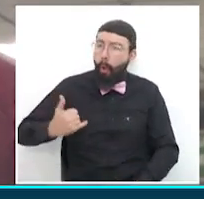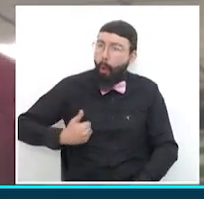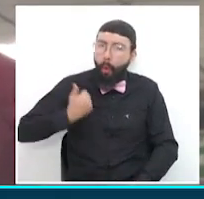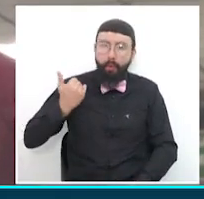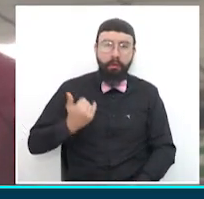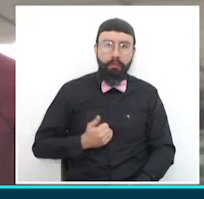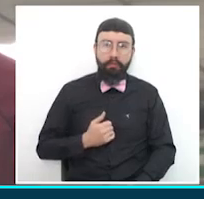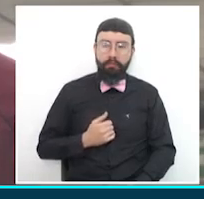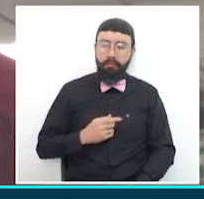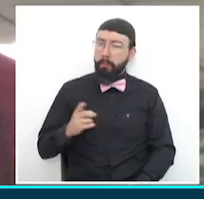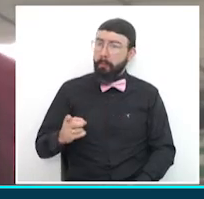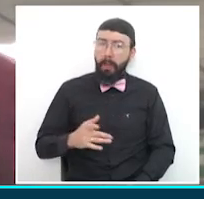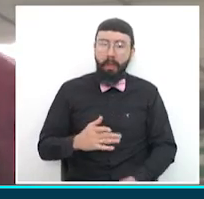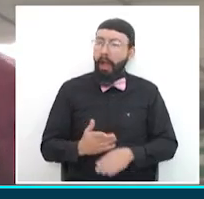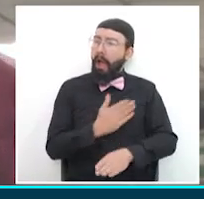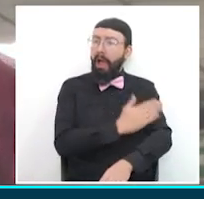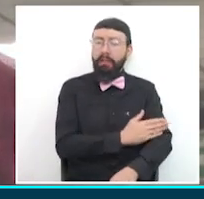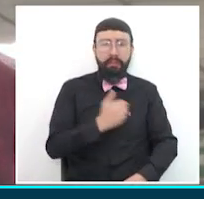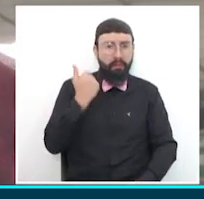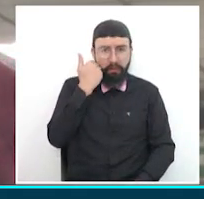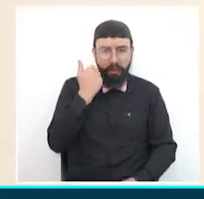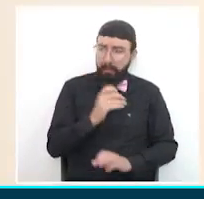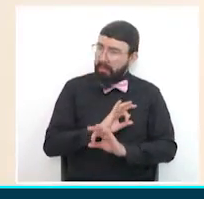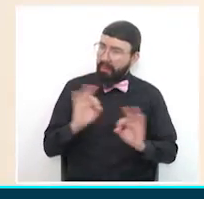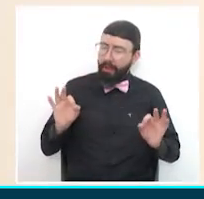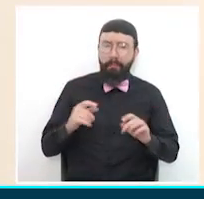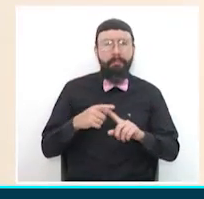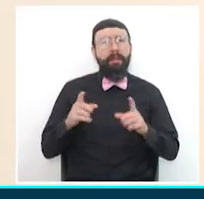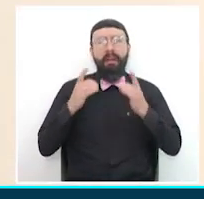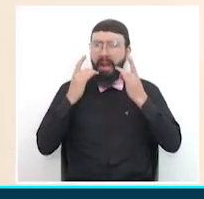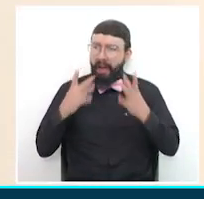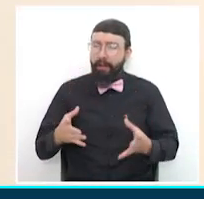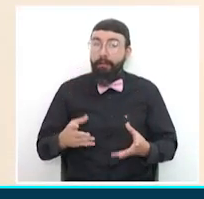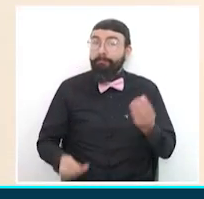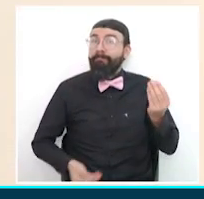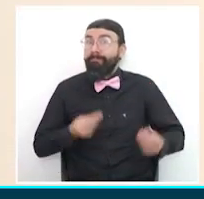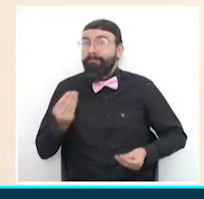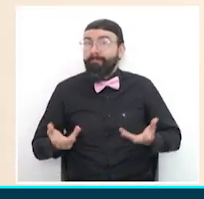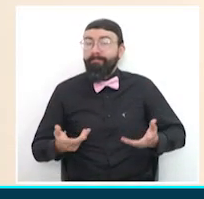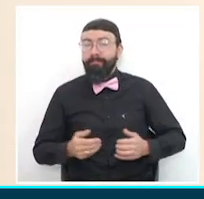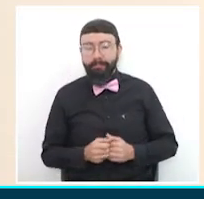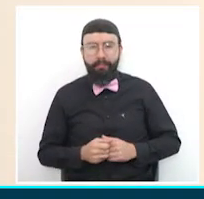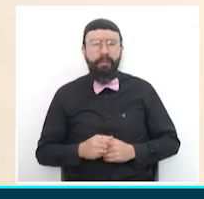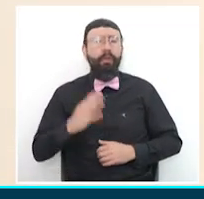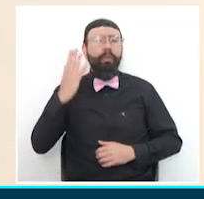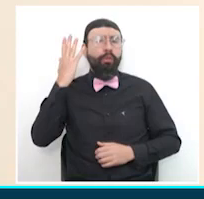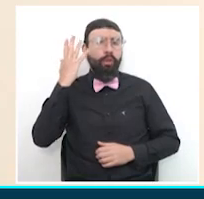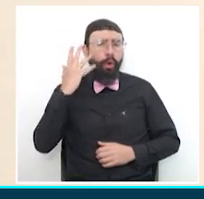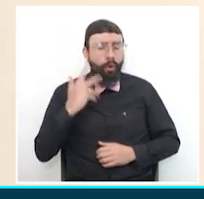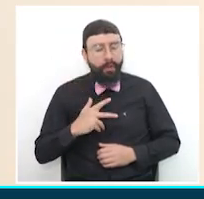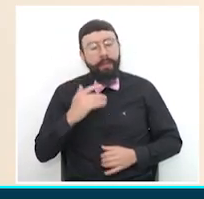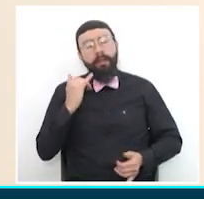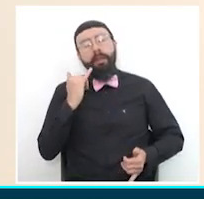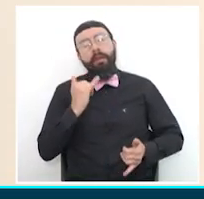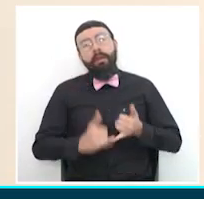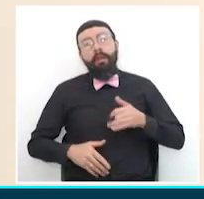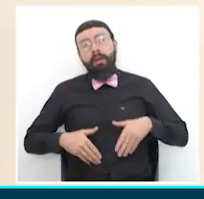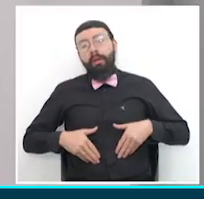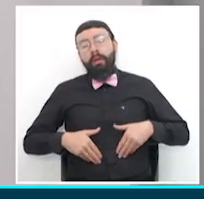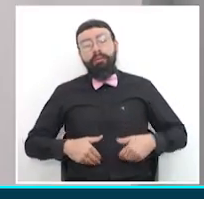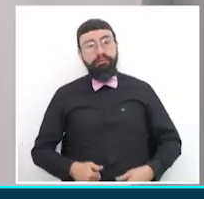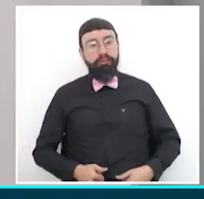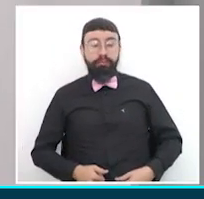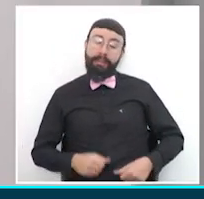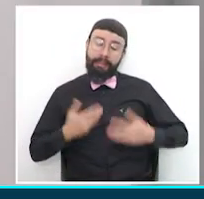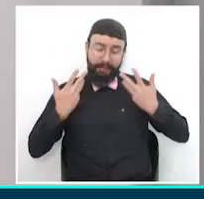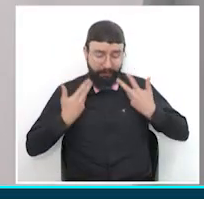sin comorbilidades y que les ha dado muy fuerte. La jornada finaliza diariamente con el optimismo de no llevar el virus hasta